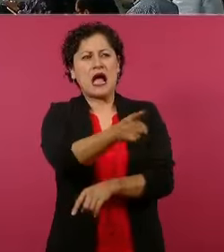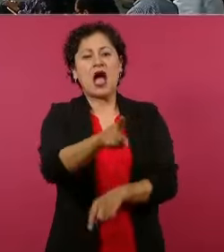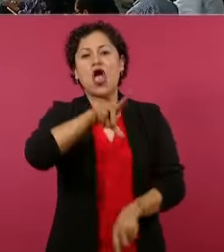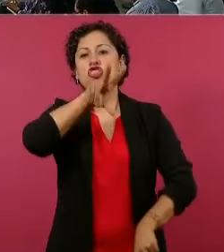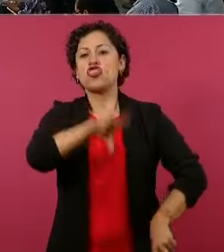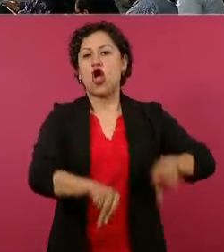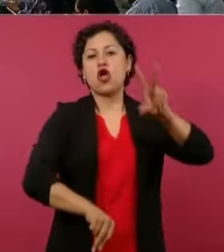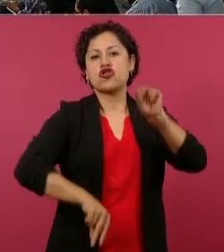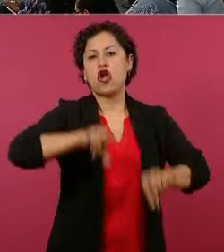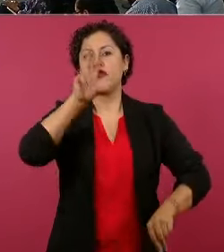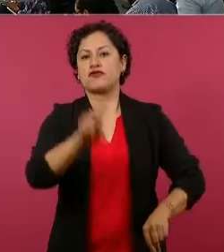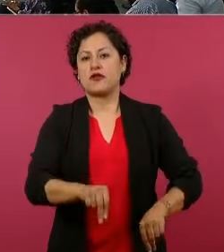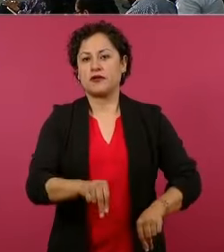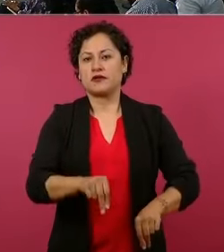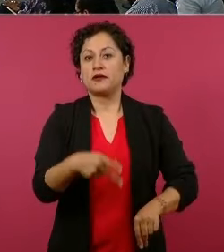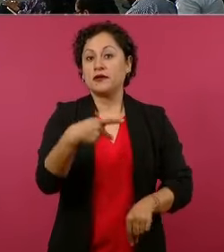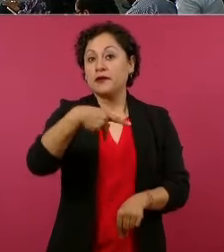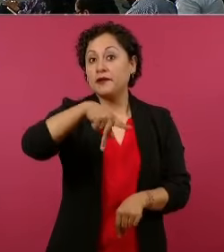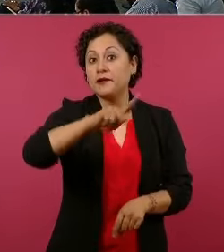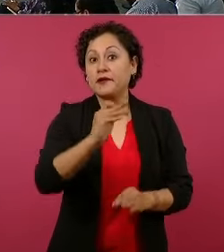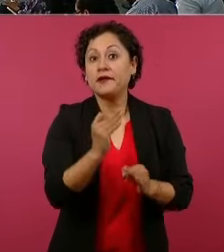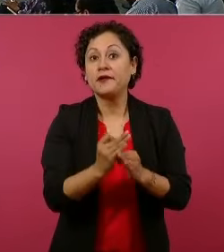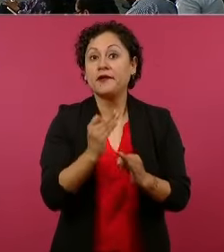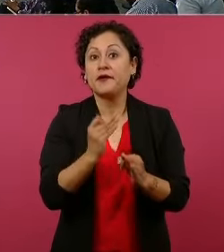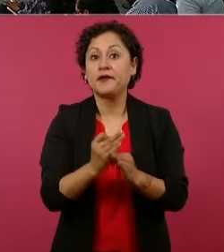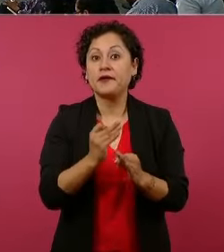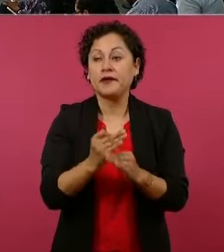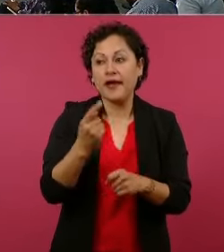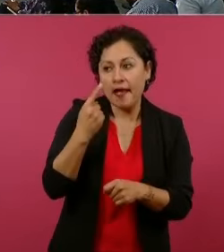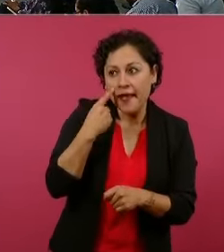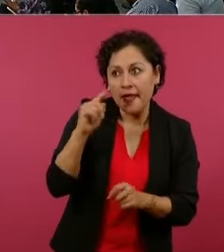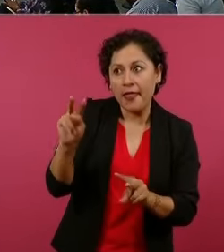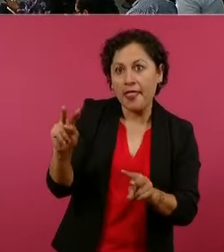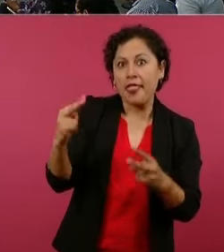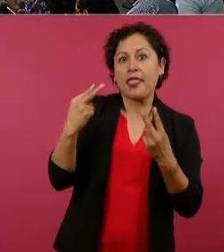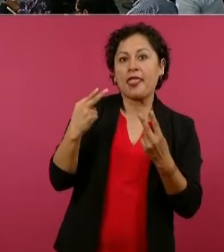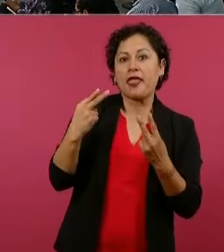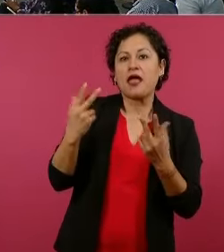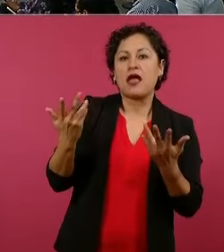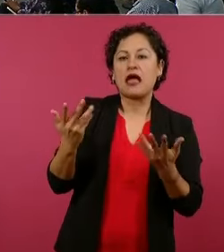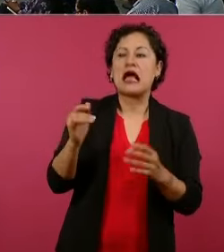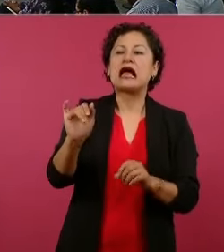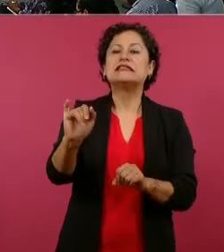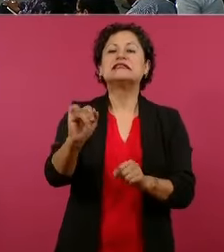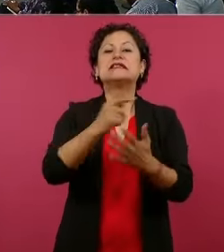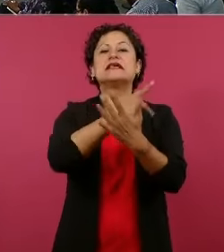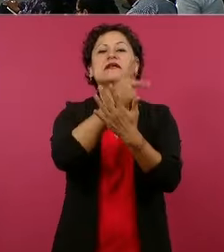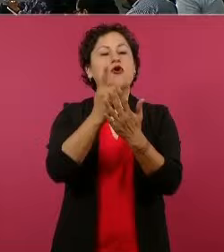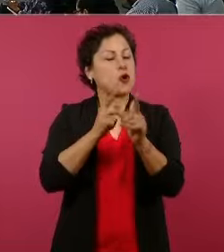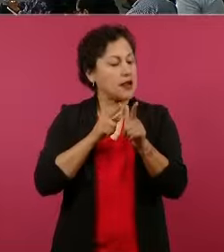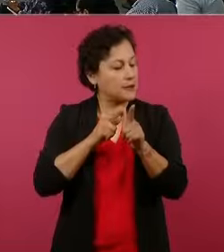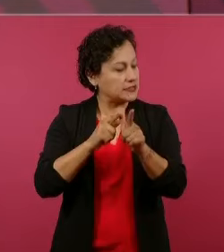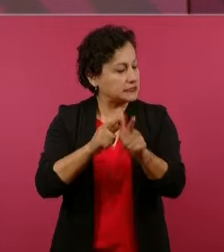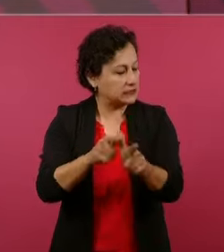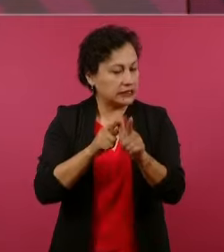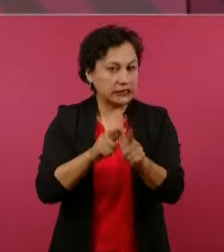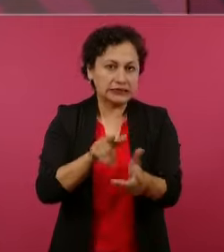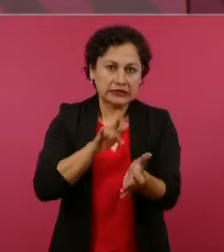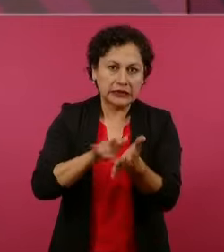todos los programas de bienestar van a seguir Yo nada